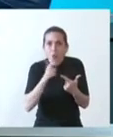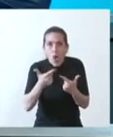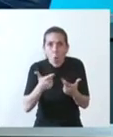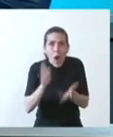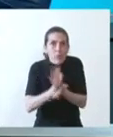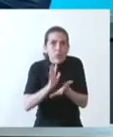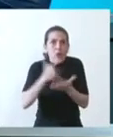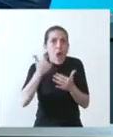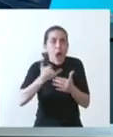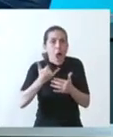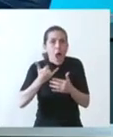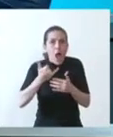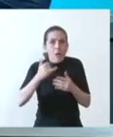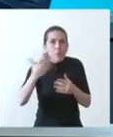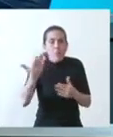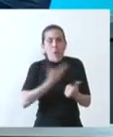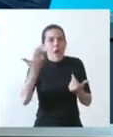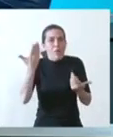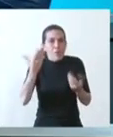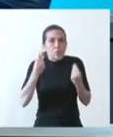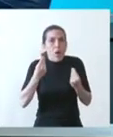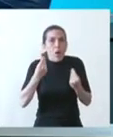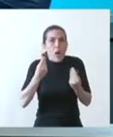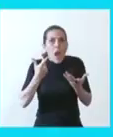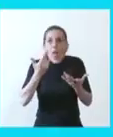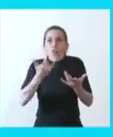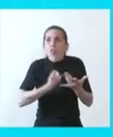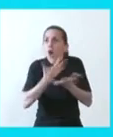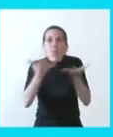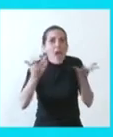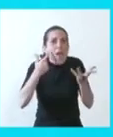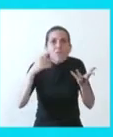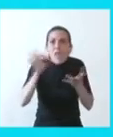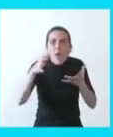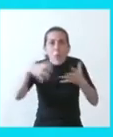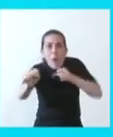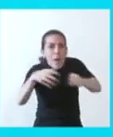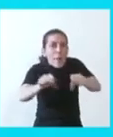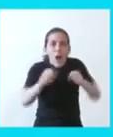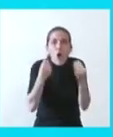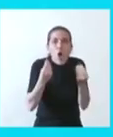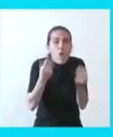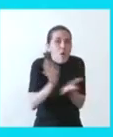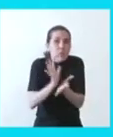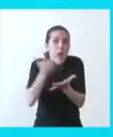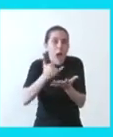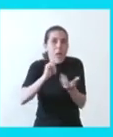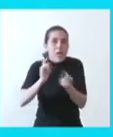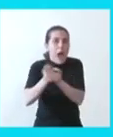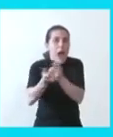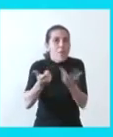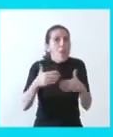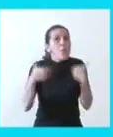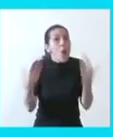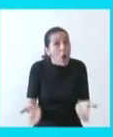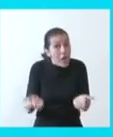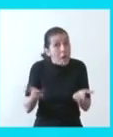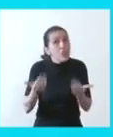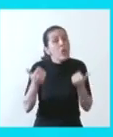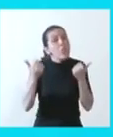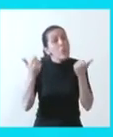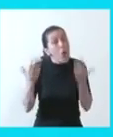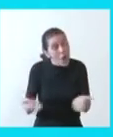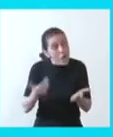desigual, no sabemos dónde está ese enemigo. Entonces es algo muy dinámico y por eso